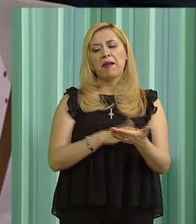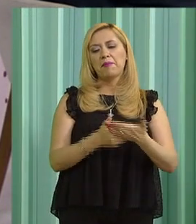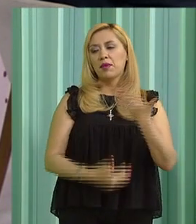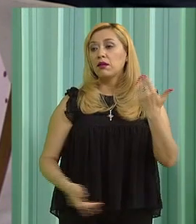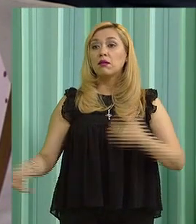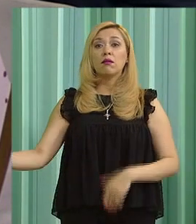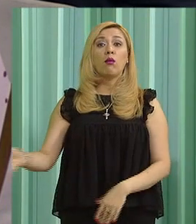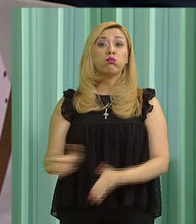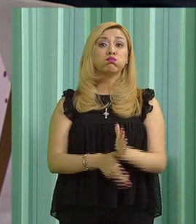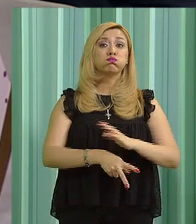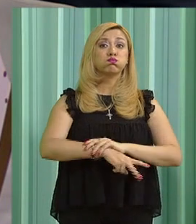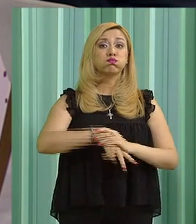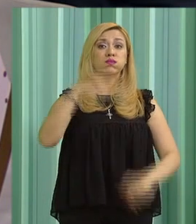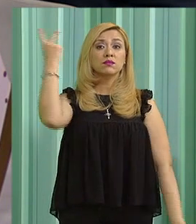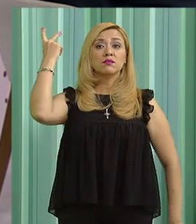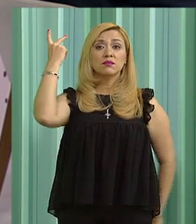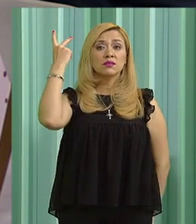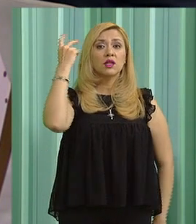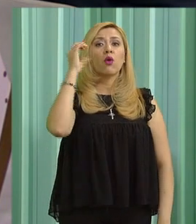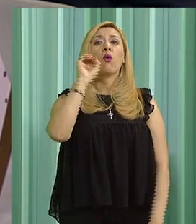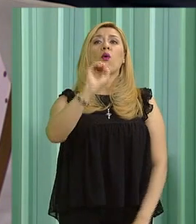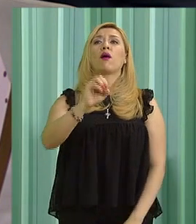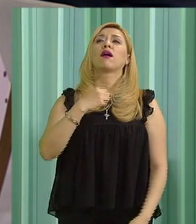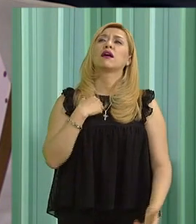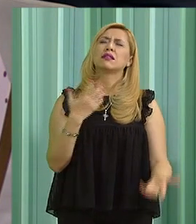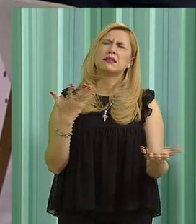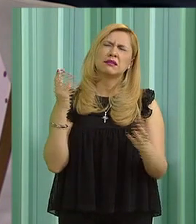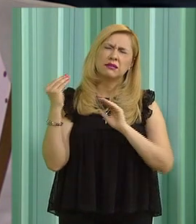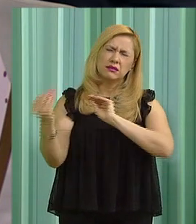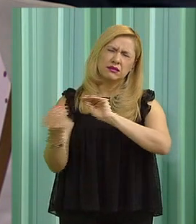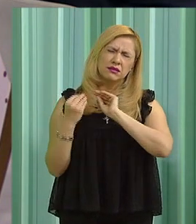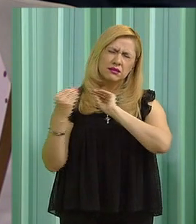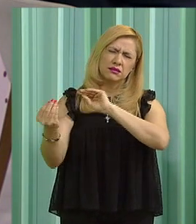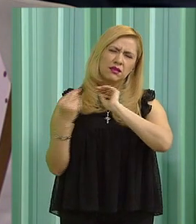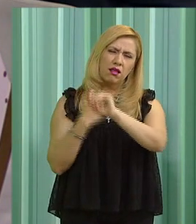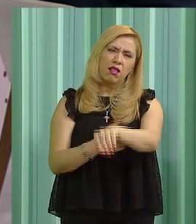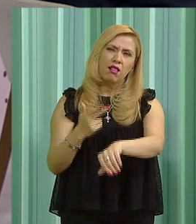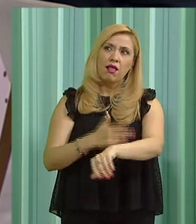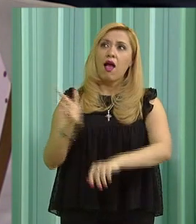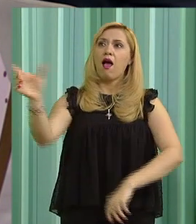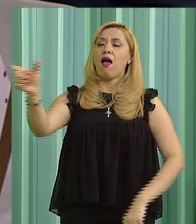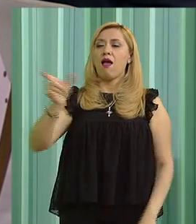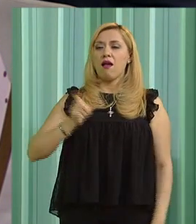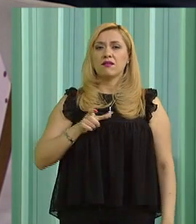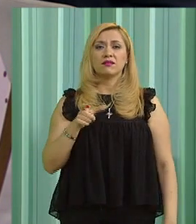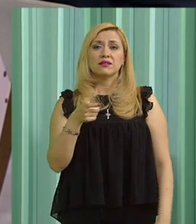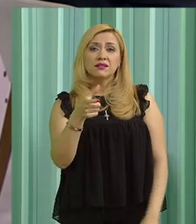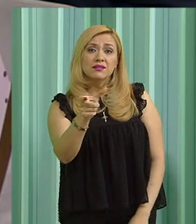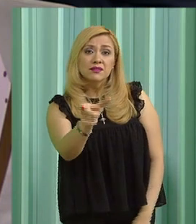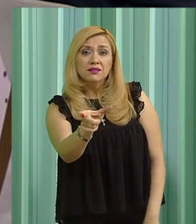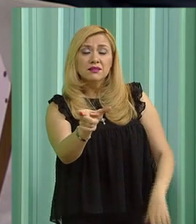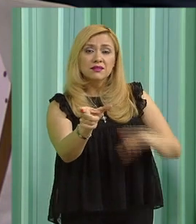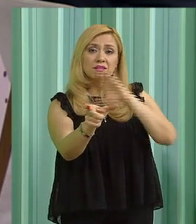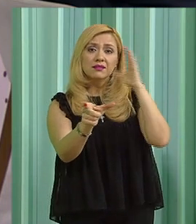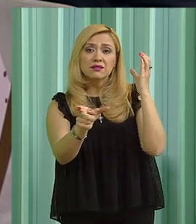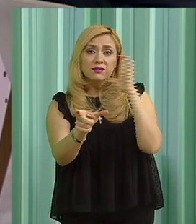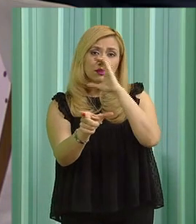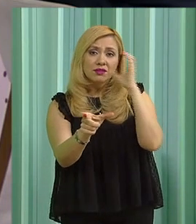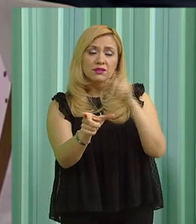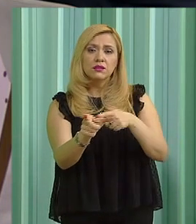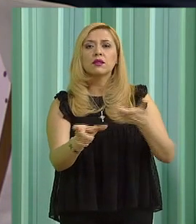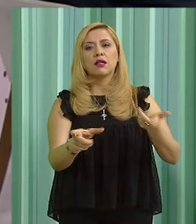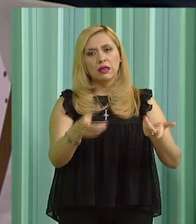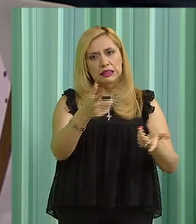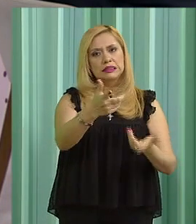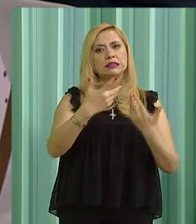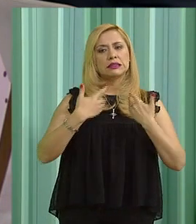las personas refugiadas les ha costado mucho trabajo tener una tarjeta, incluso de identificación. Entonces, ponernos en los zapatos de